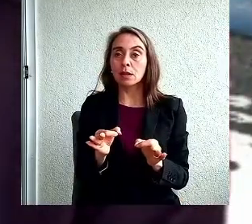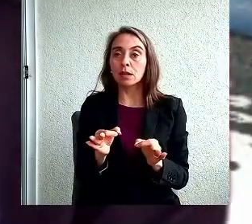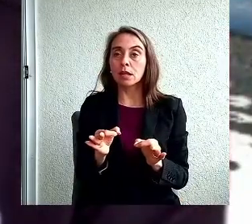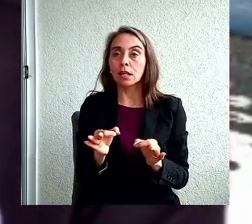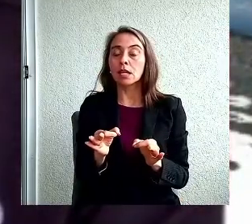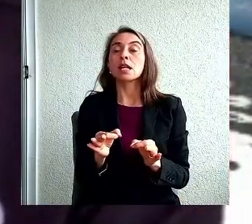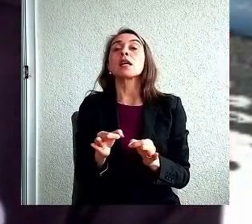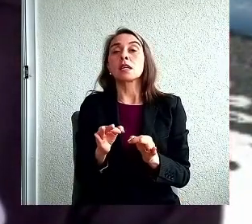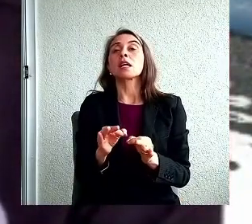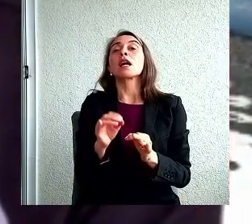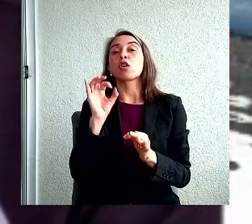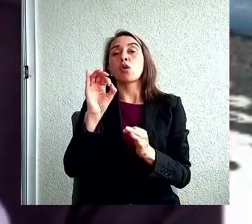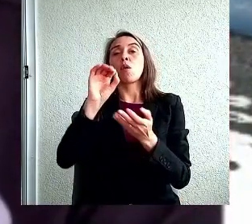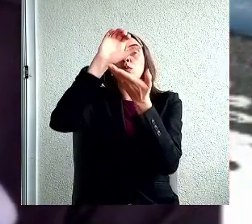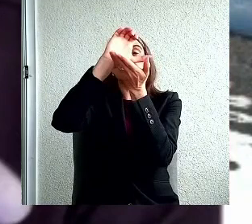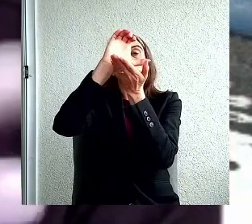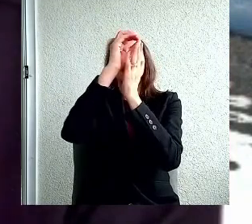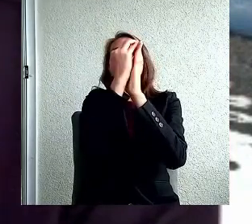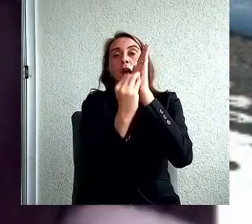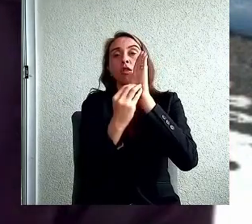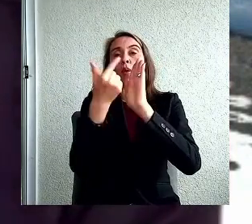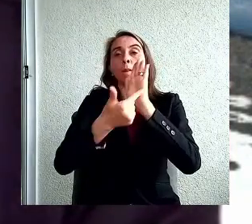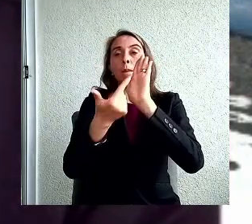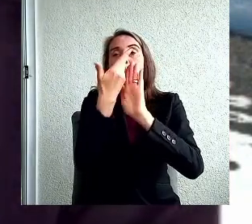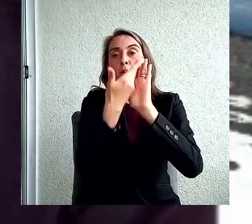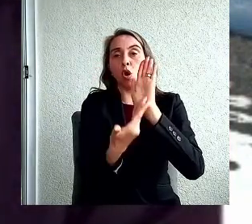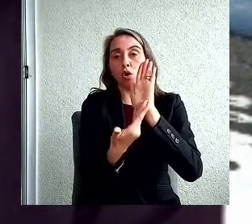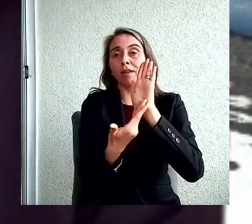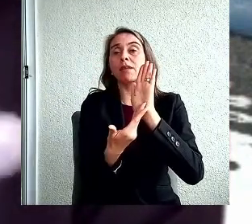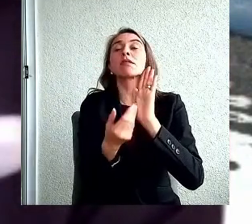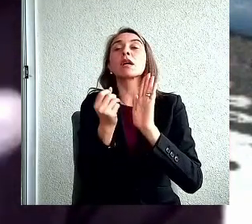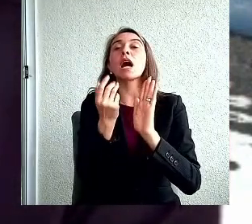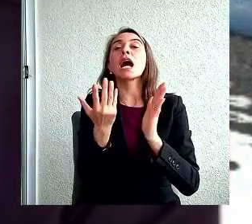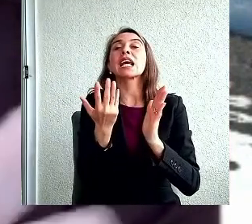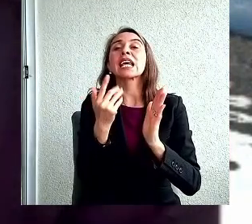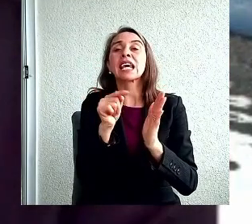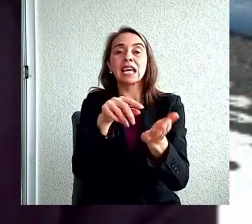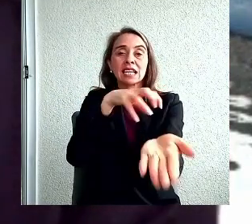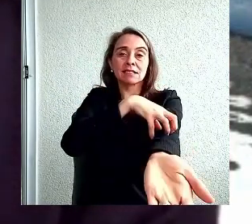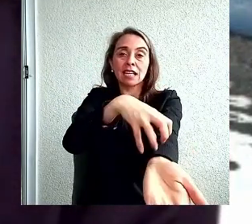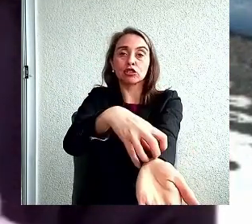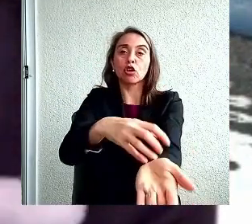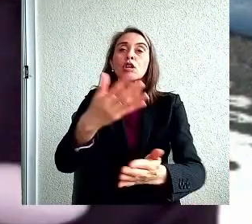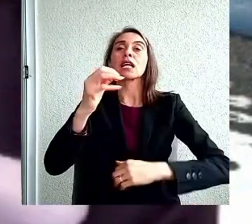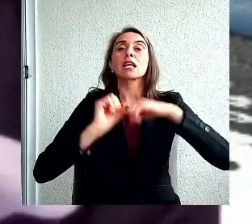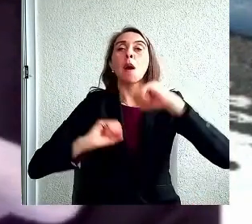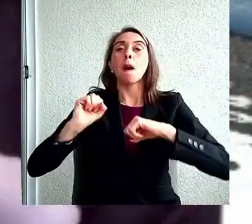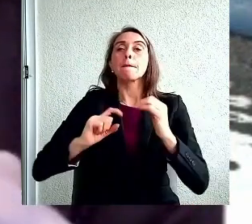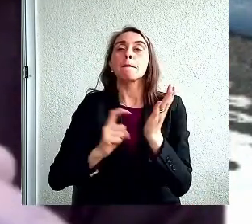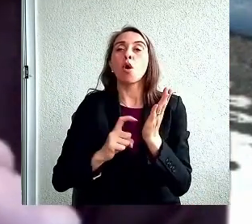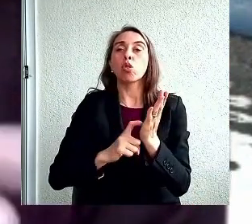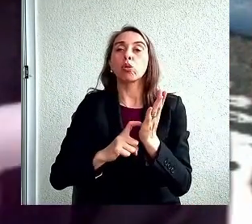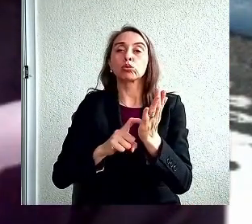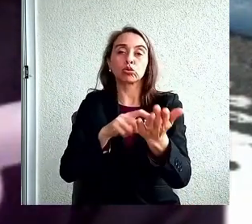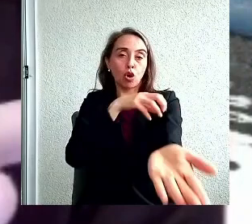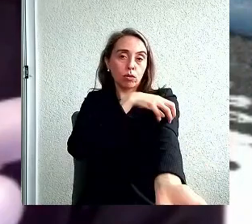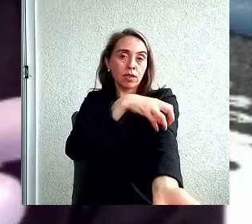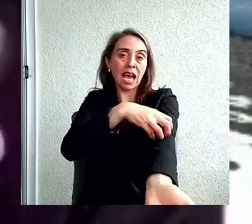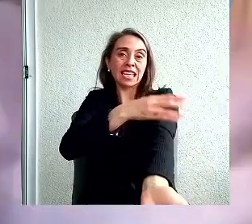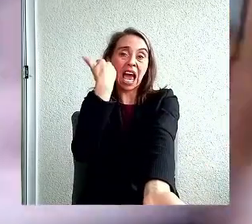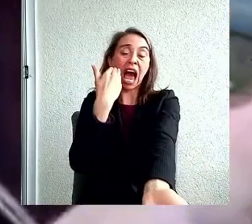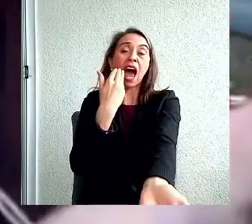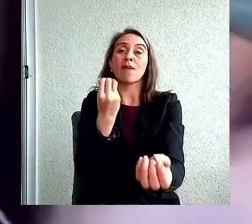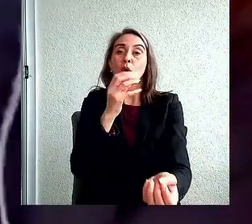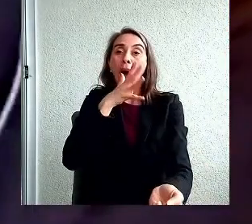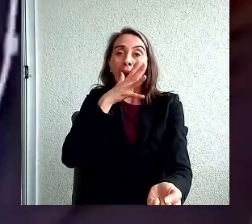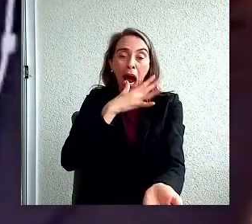a cuáles van a ser los ejes de producción de estas áreas que están siendo desertificadas, porque finalmente tú no puedes trasladar a toda